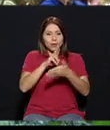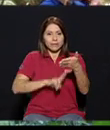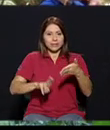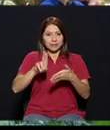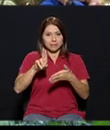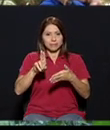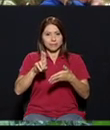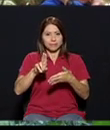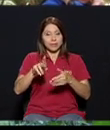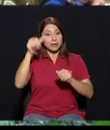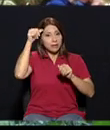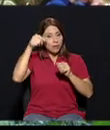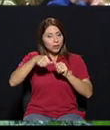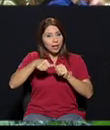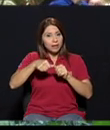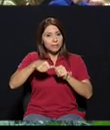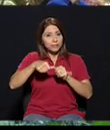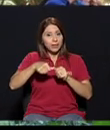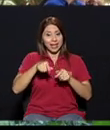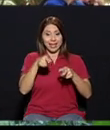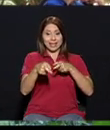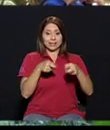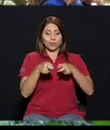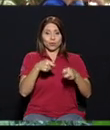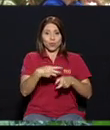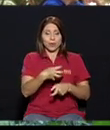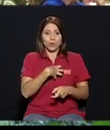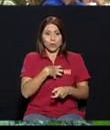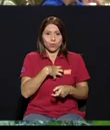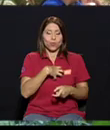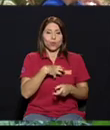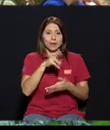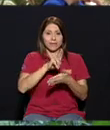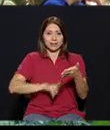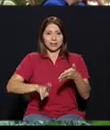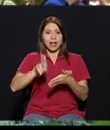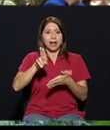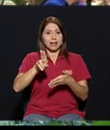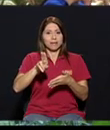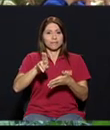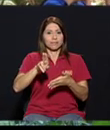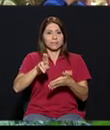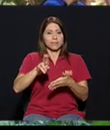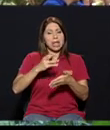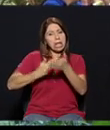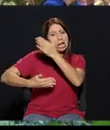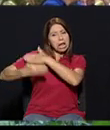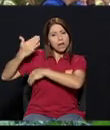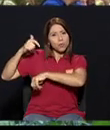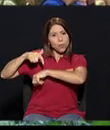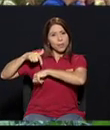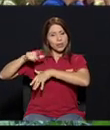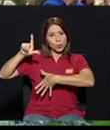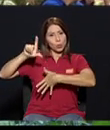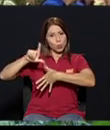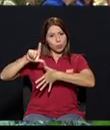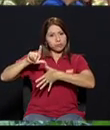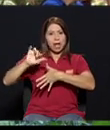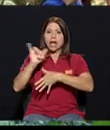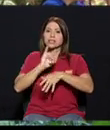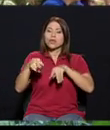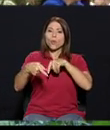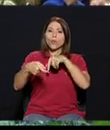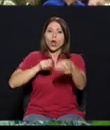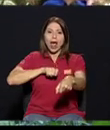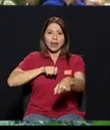autonomía universitaria. Recordar que esta autonomía universitaria ha sido en algún momento de la historia latinoamericana